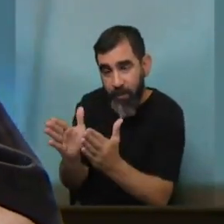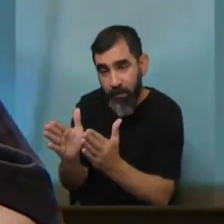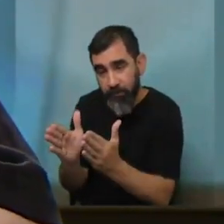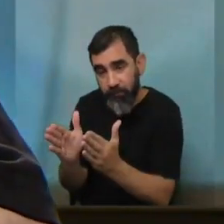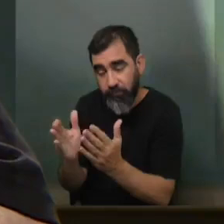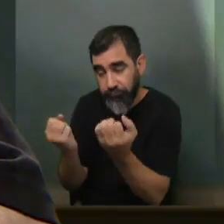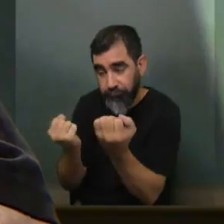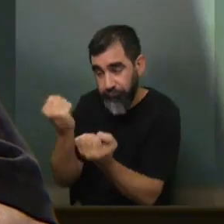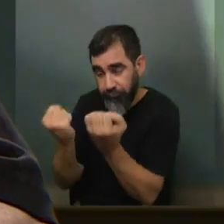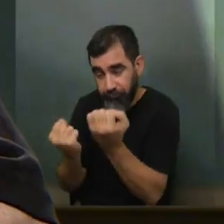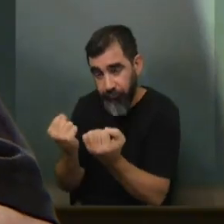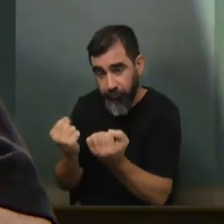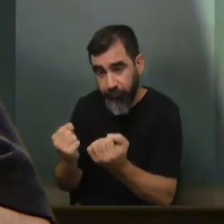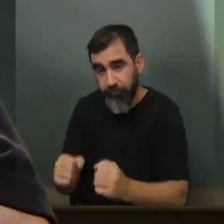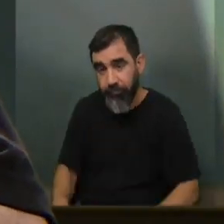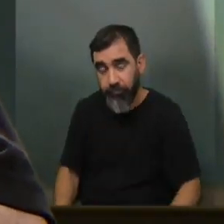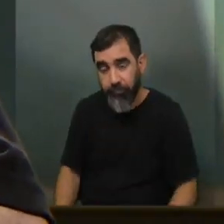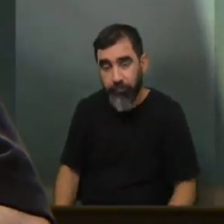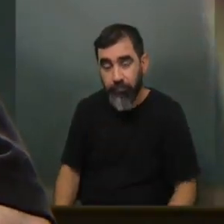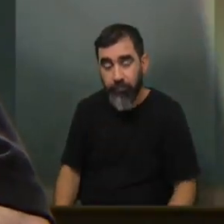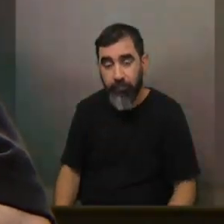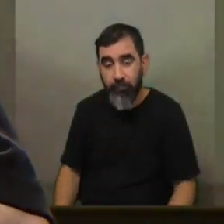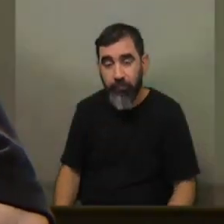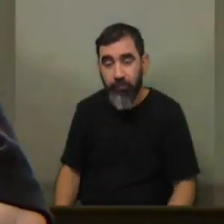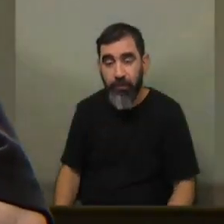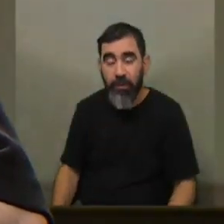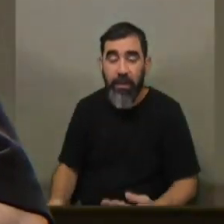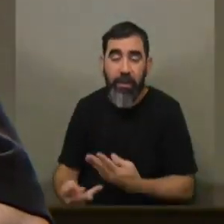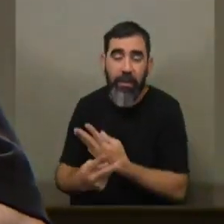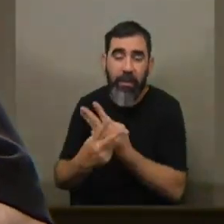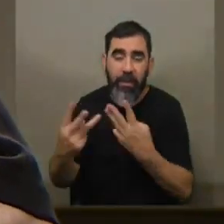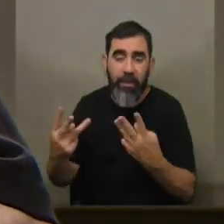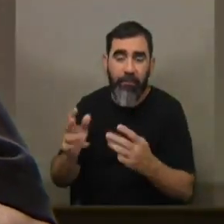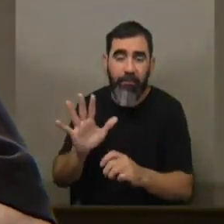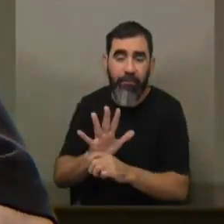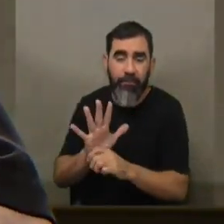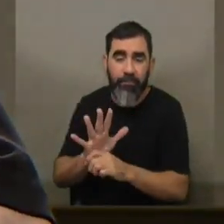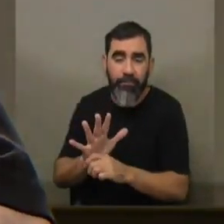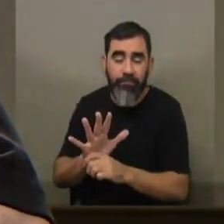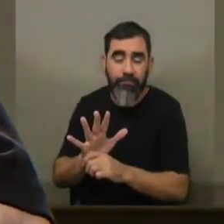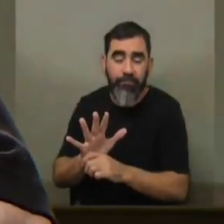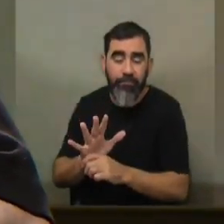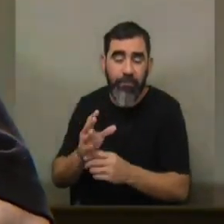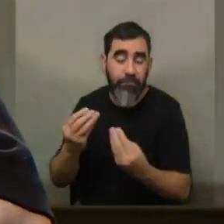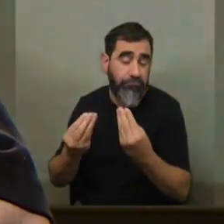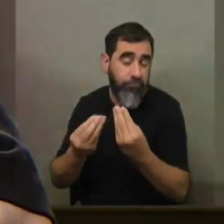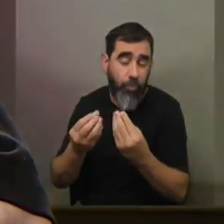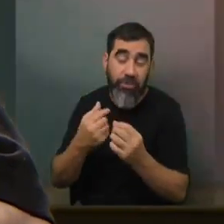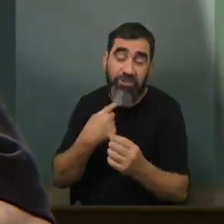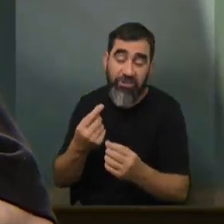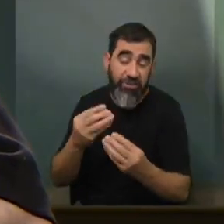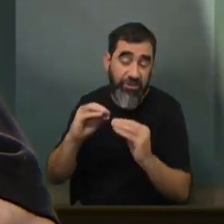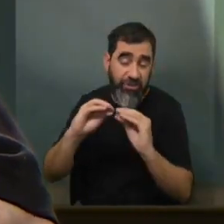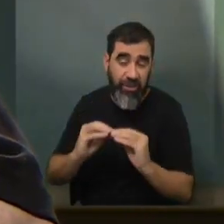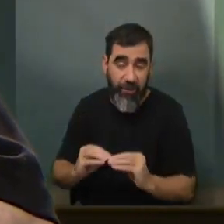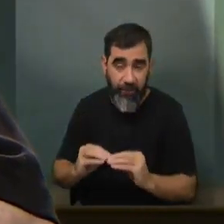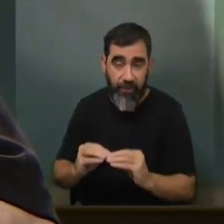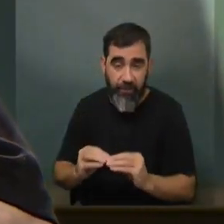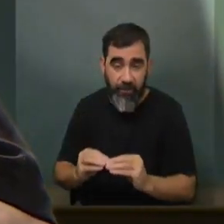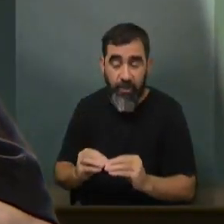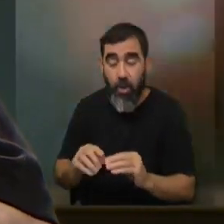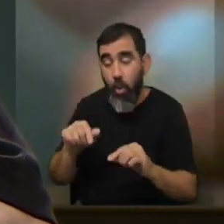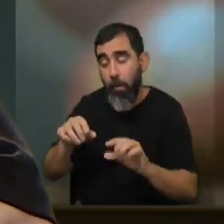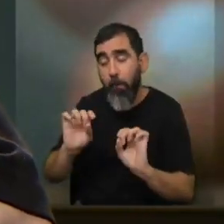la economía. Pero en general es más bien una caja de herramientas lo que te da. Claro. Y creo yo que la salida más natural hoy en día